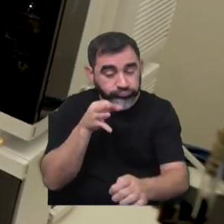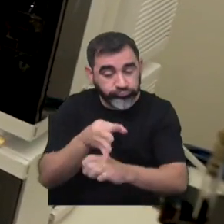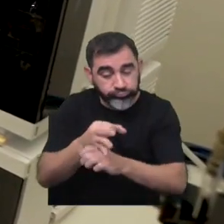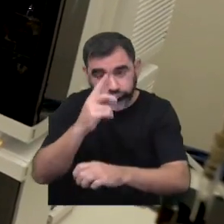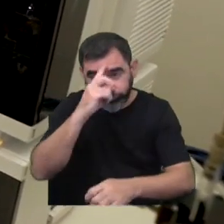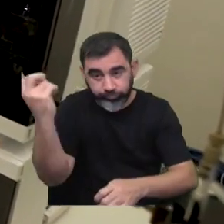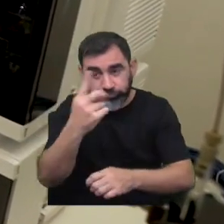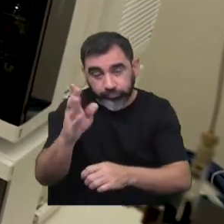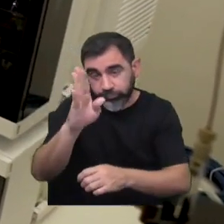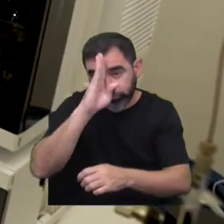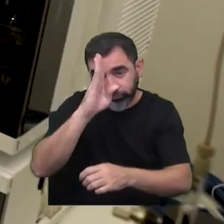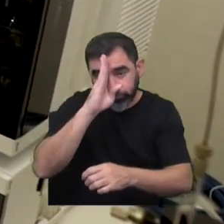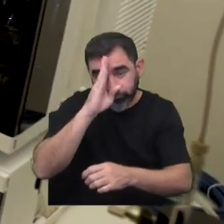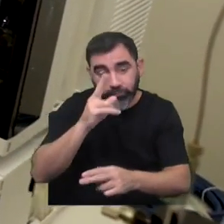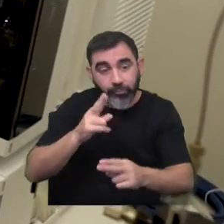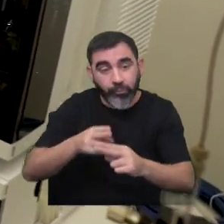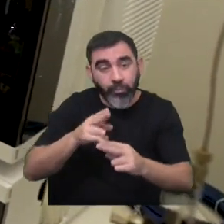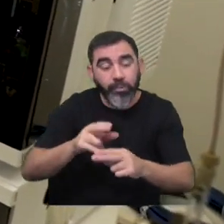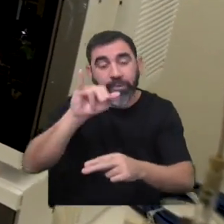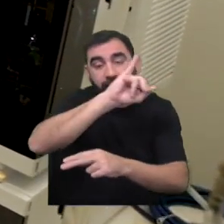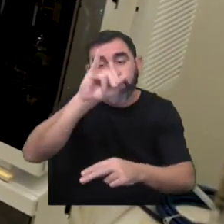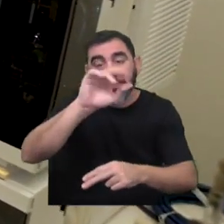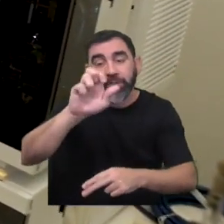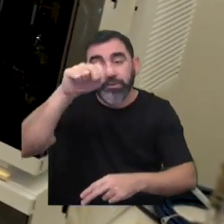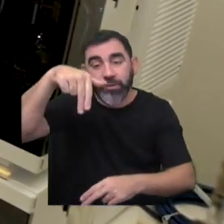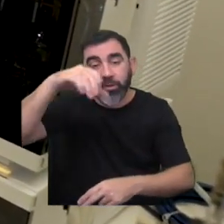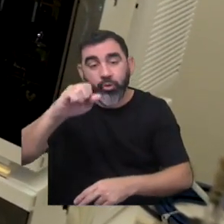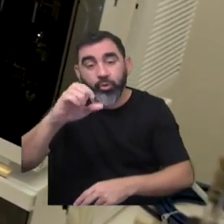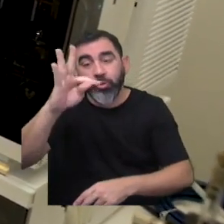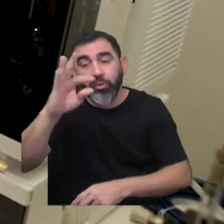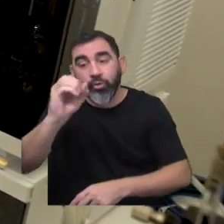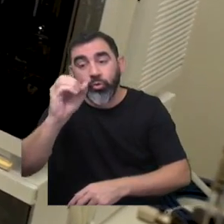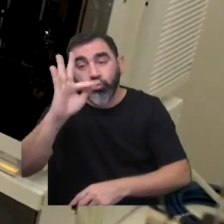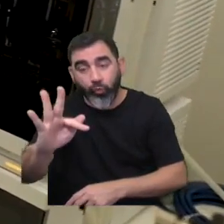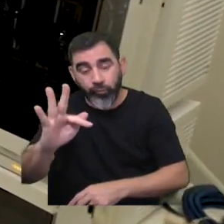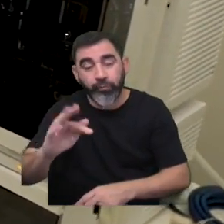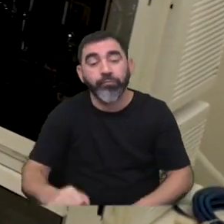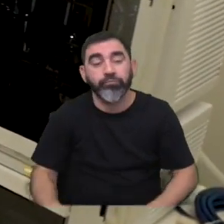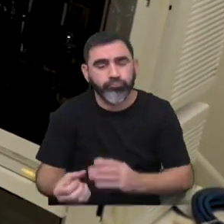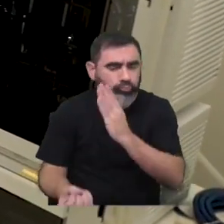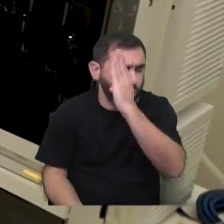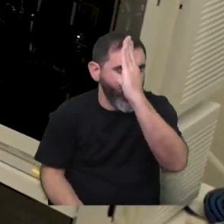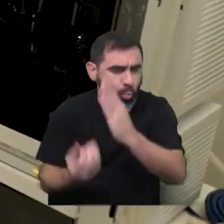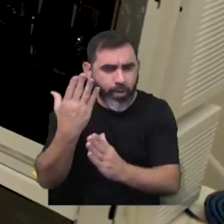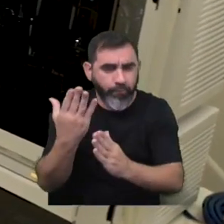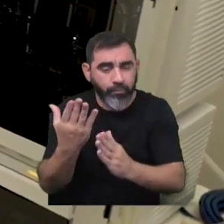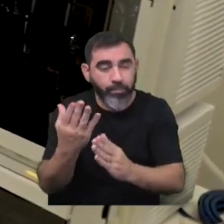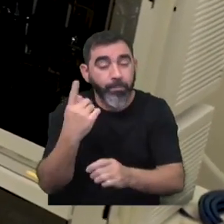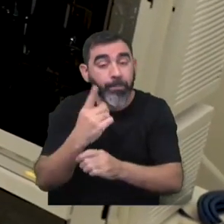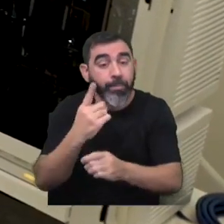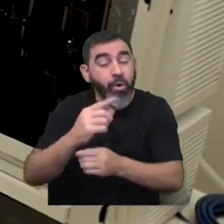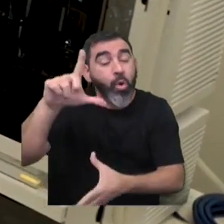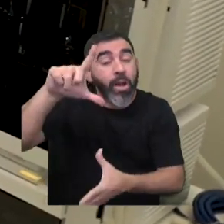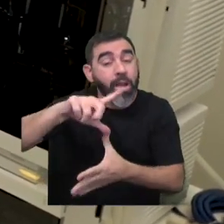internacional. Este equipo se llama Zenotov, que también es un equipo de espectrometría de masa de última generación, primero de su tipo en